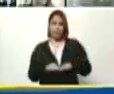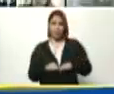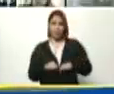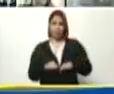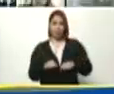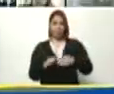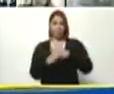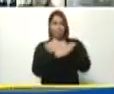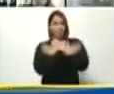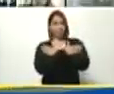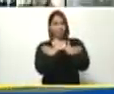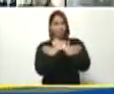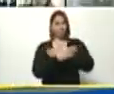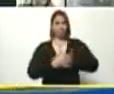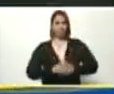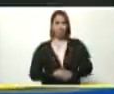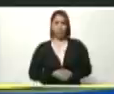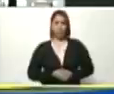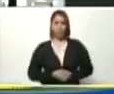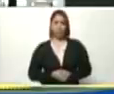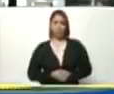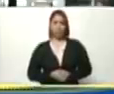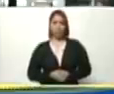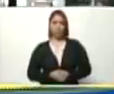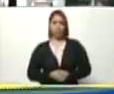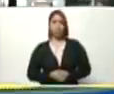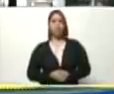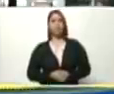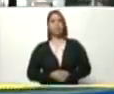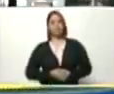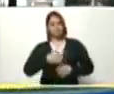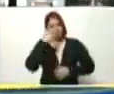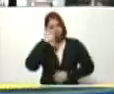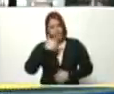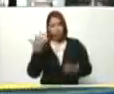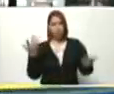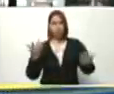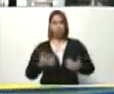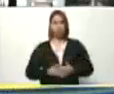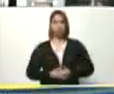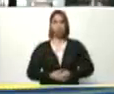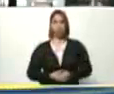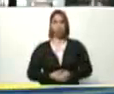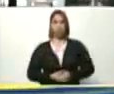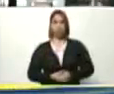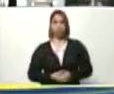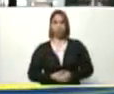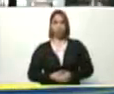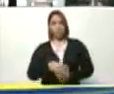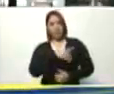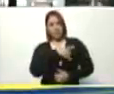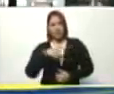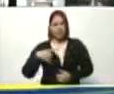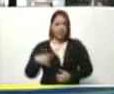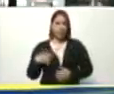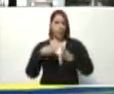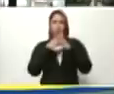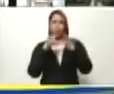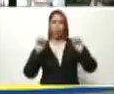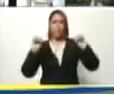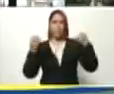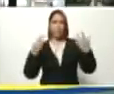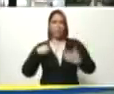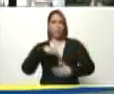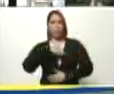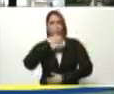abrazo cordial, sincero, y el deseo de que las bendiciones de nuestro